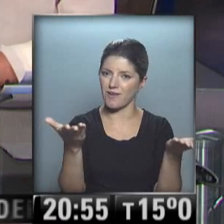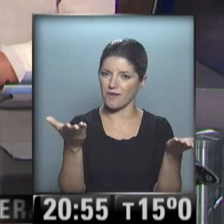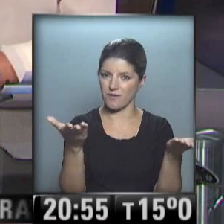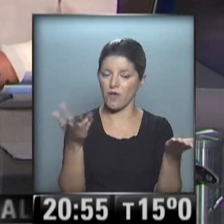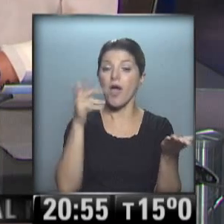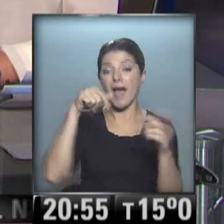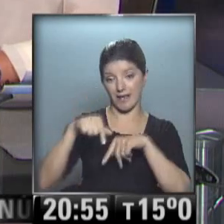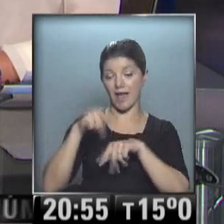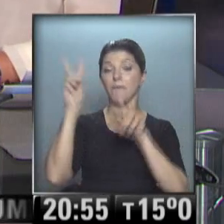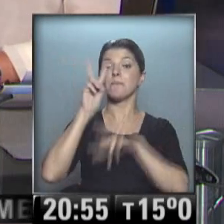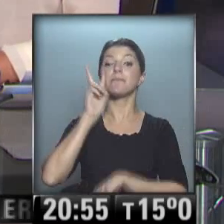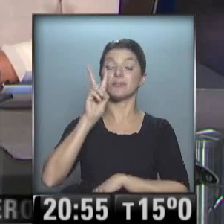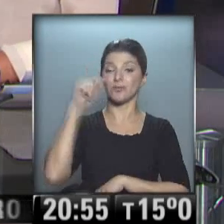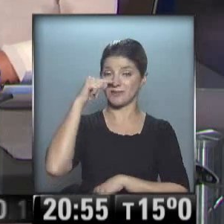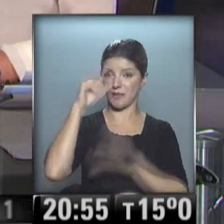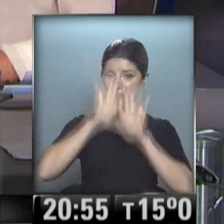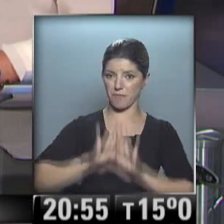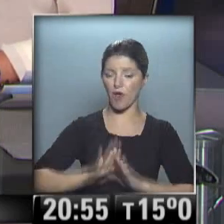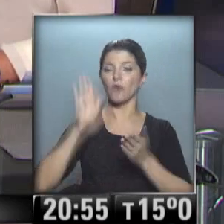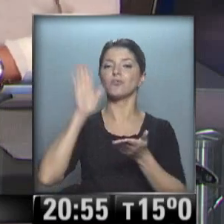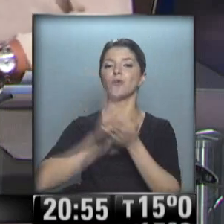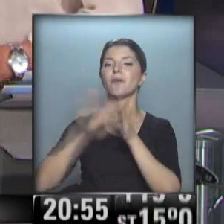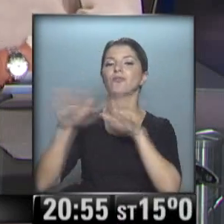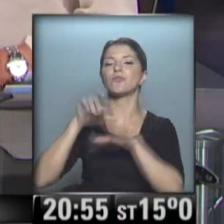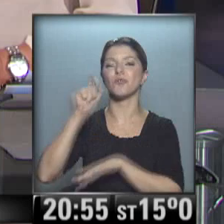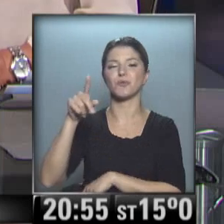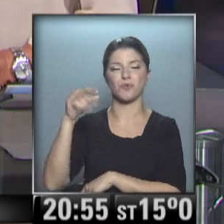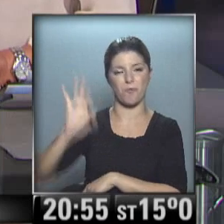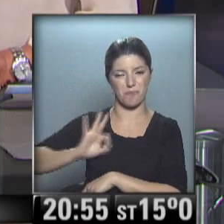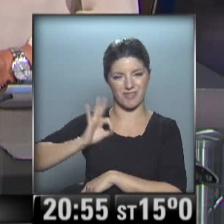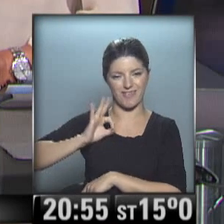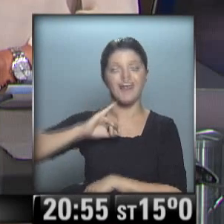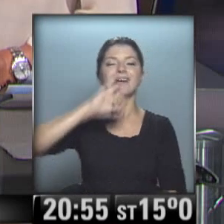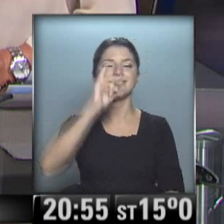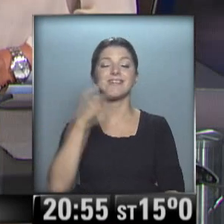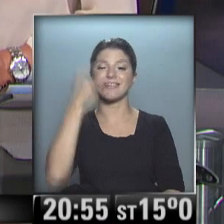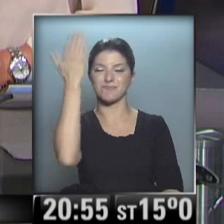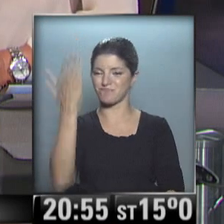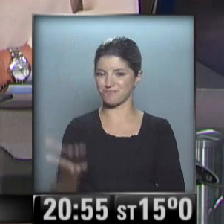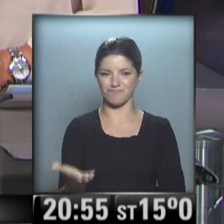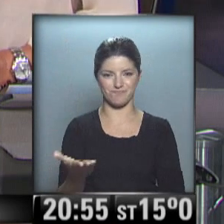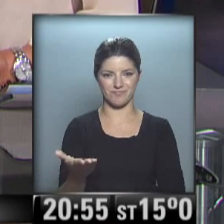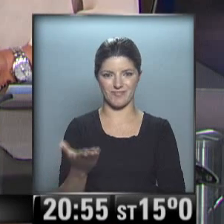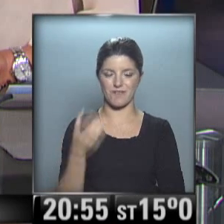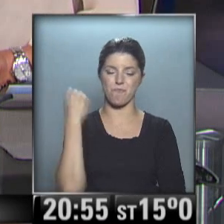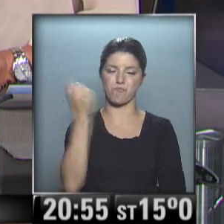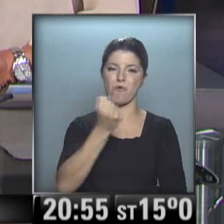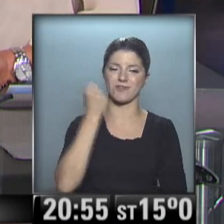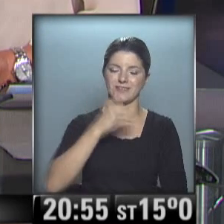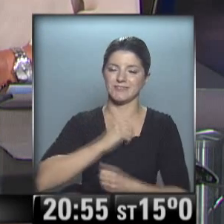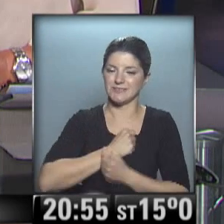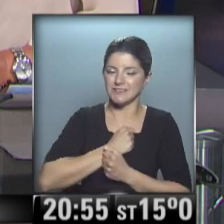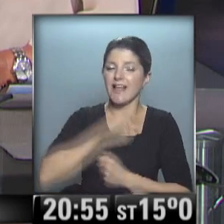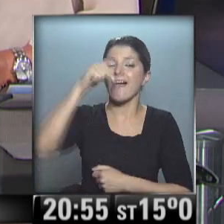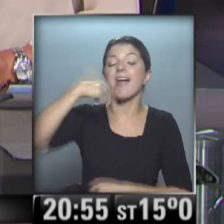por Visión 7 sobre aspectos de la vida de ella, ¿no? Claro que sí, sobre esta mujer valorada, querida en la